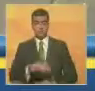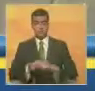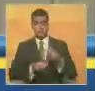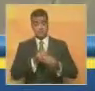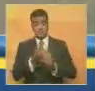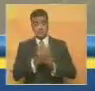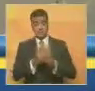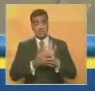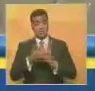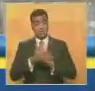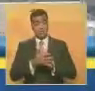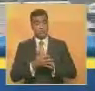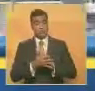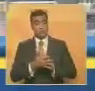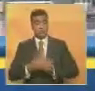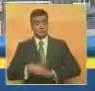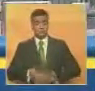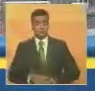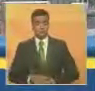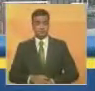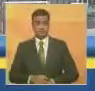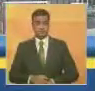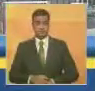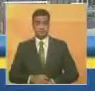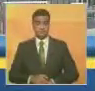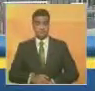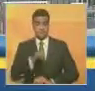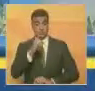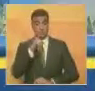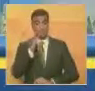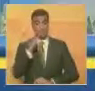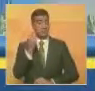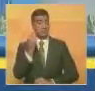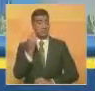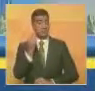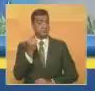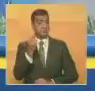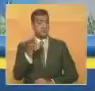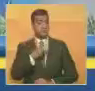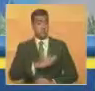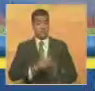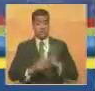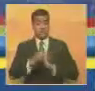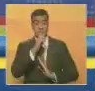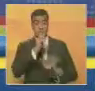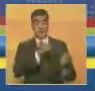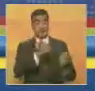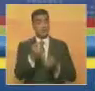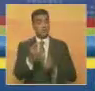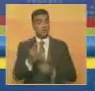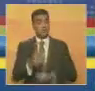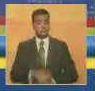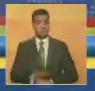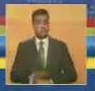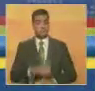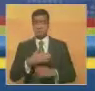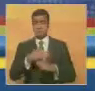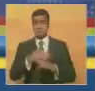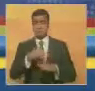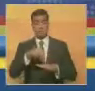daño y por eso es que el estado francés es responsable en la indemnización de las víctimas sean de cualquier